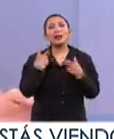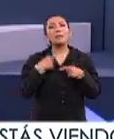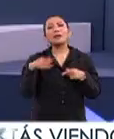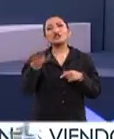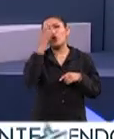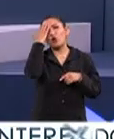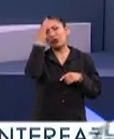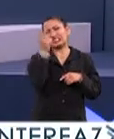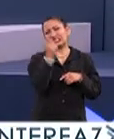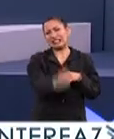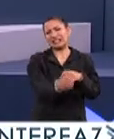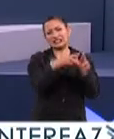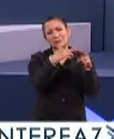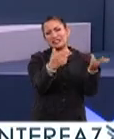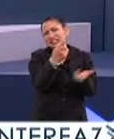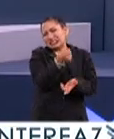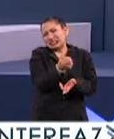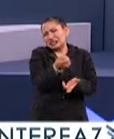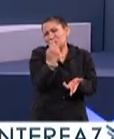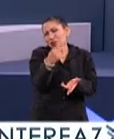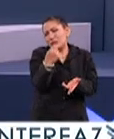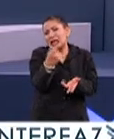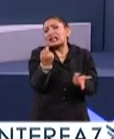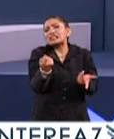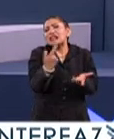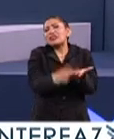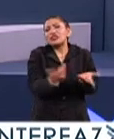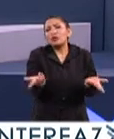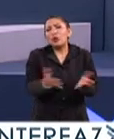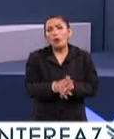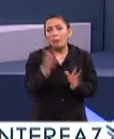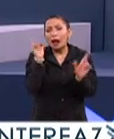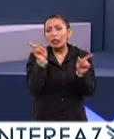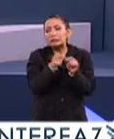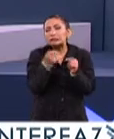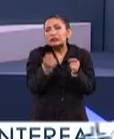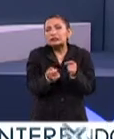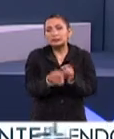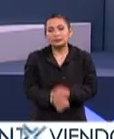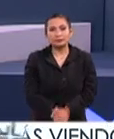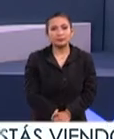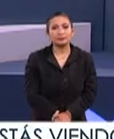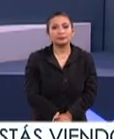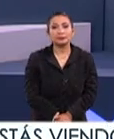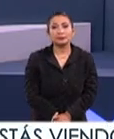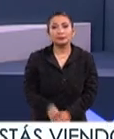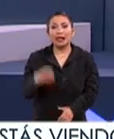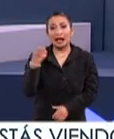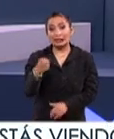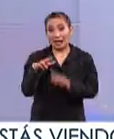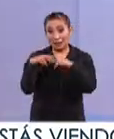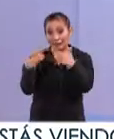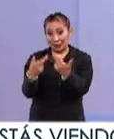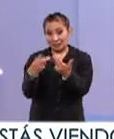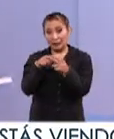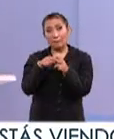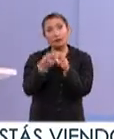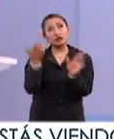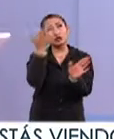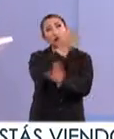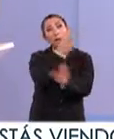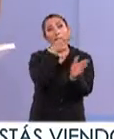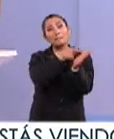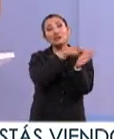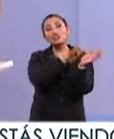gente que no conozca la revista, ¿de qué se trata? Para una breve introducción. Es una revista que empezó en el